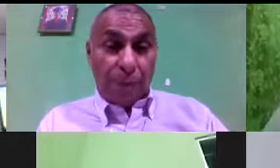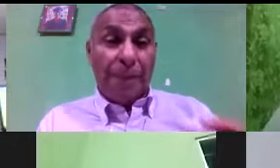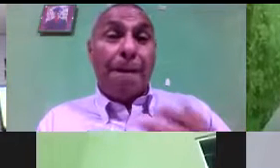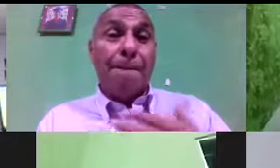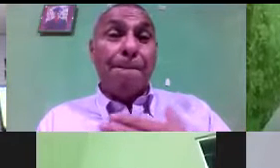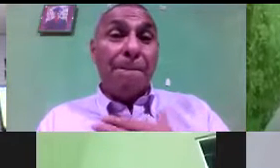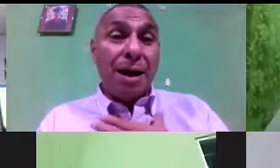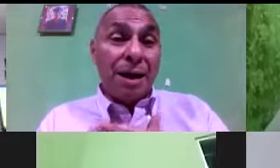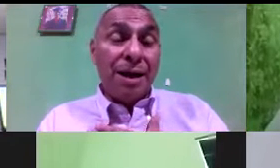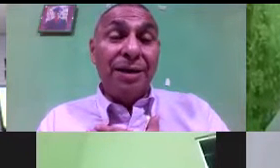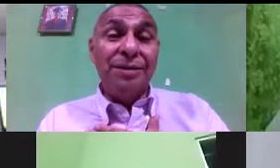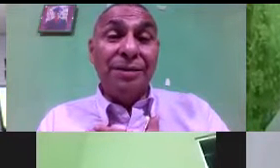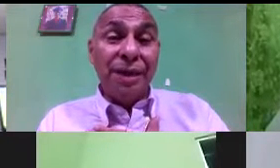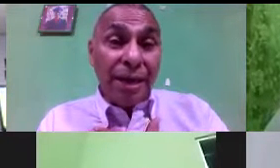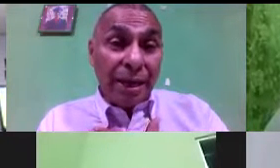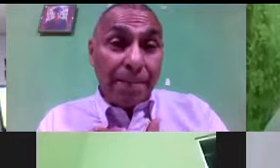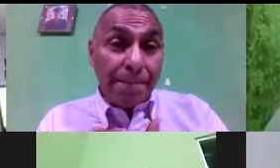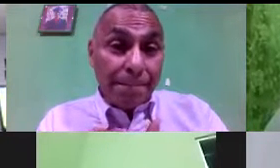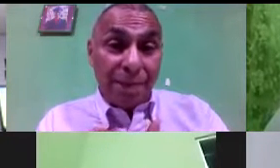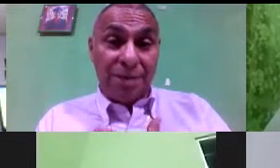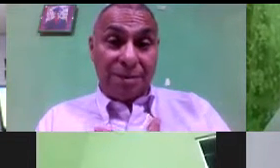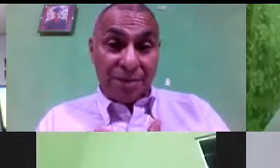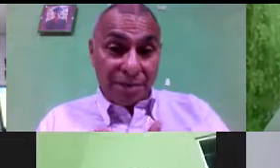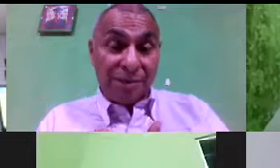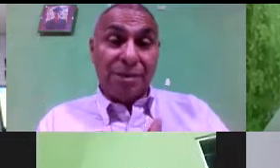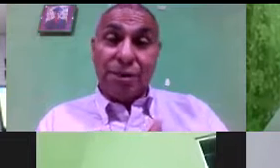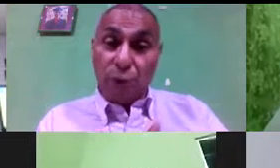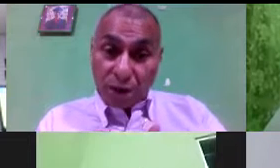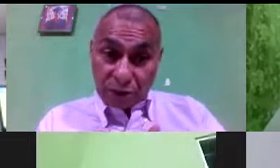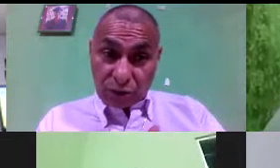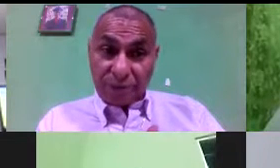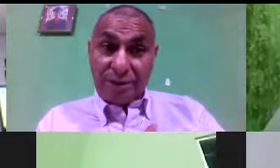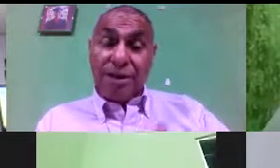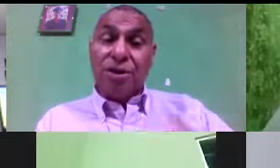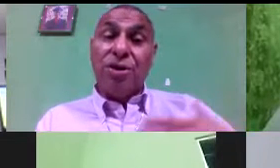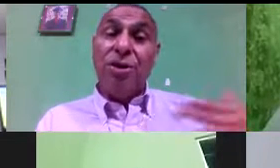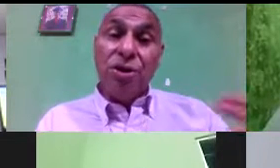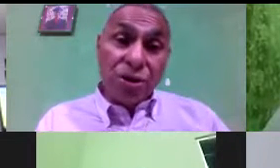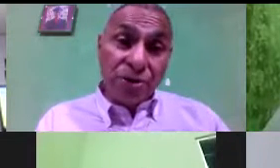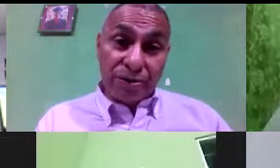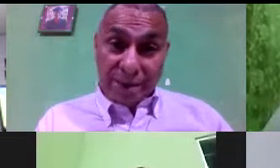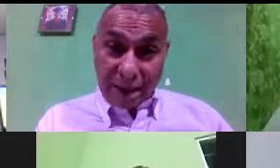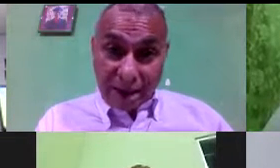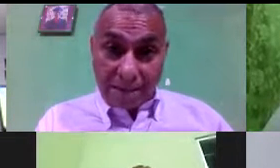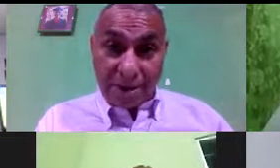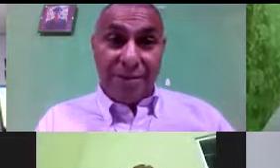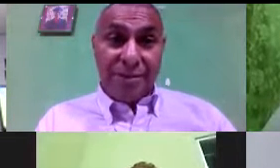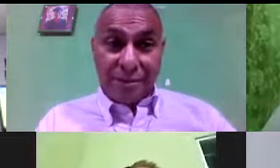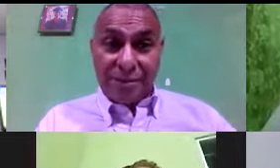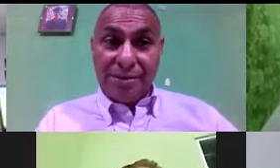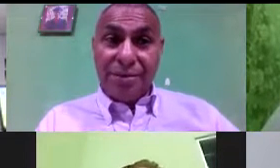Antonio. My name is Eduardo. Her